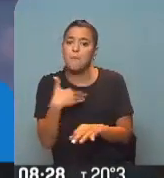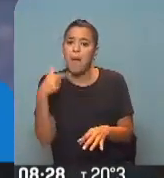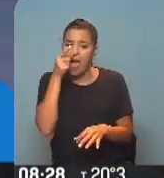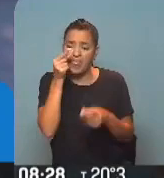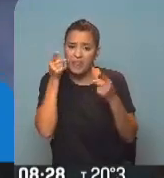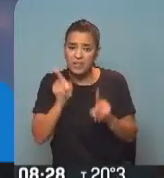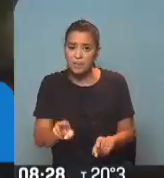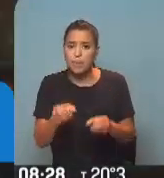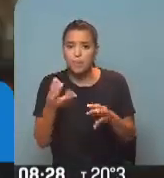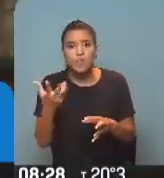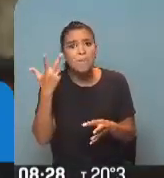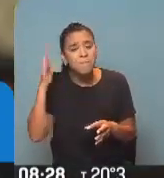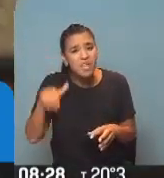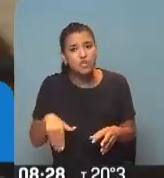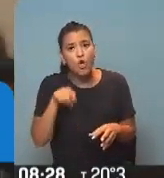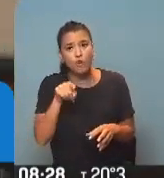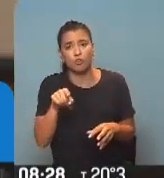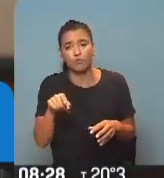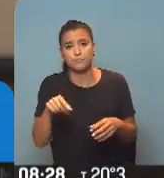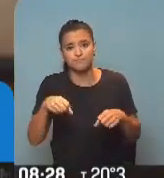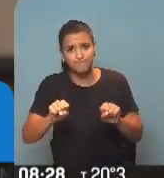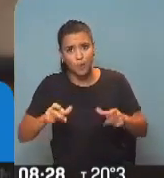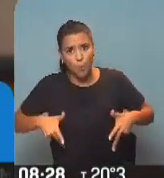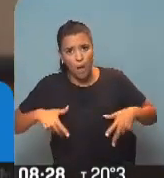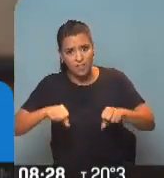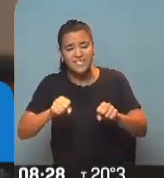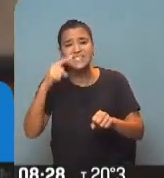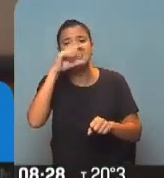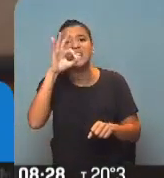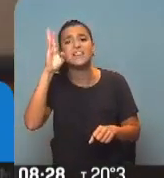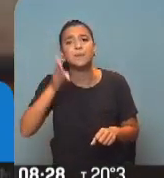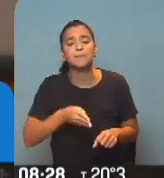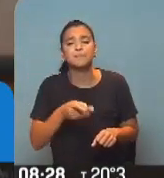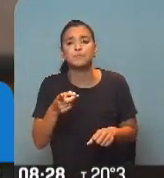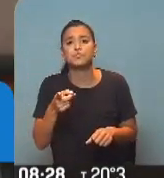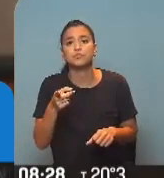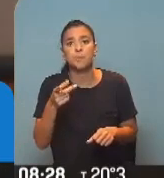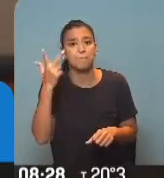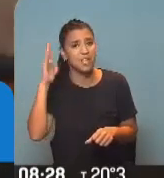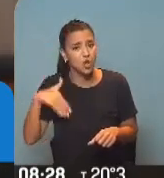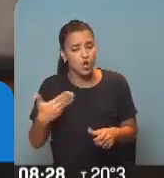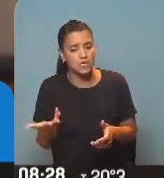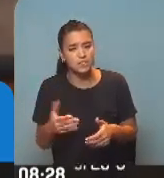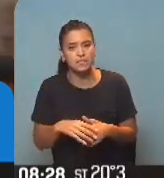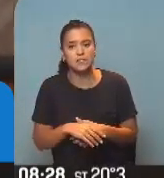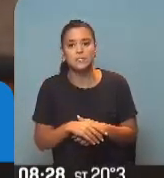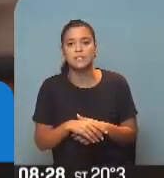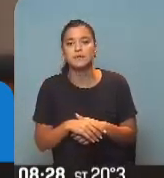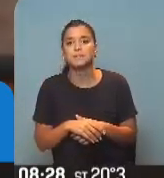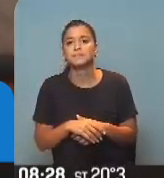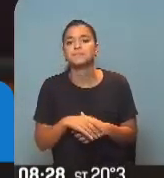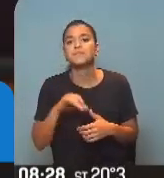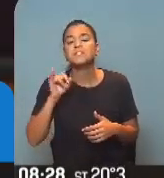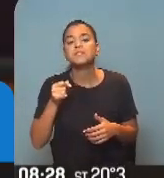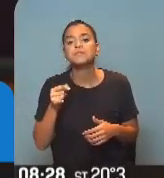porque hay muchos menores que son los y el 70% de las víctimas son menores si no